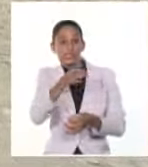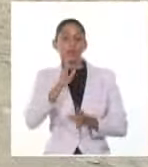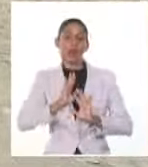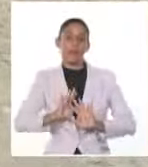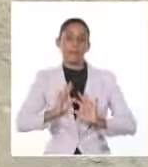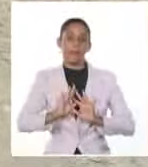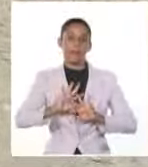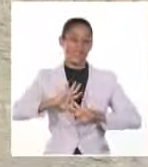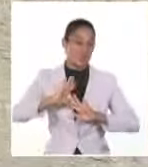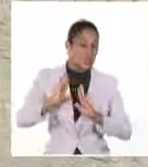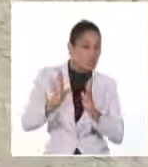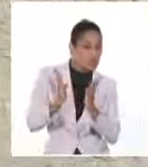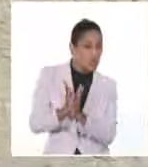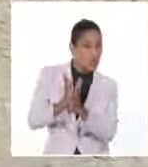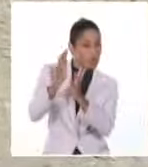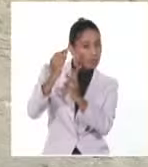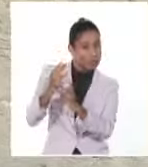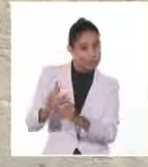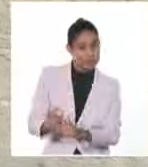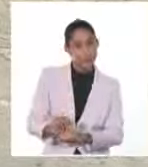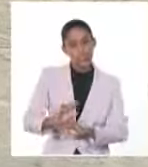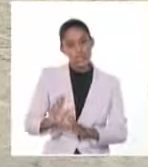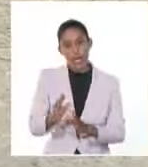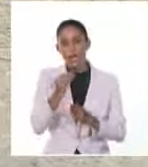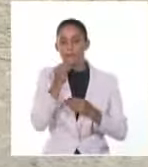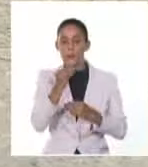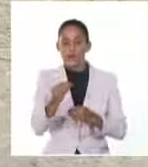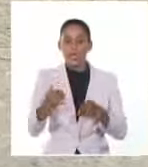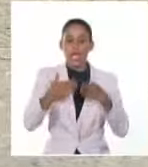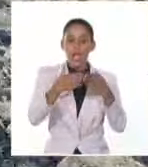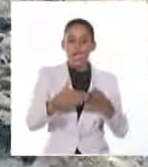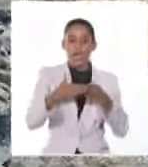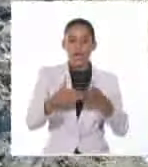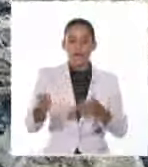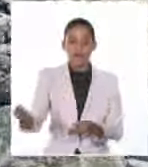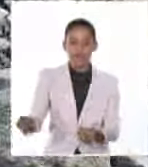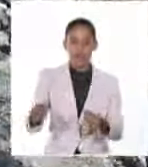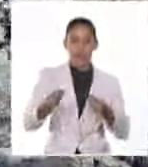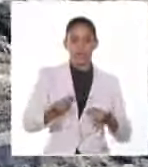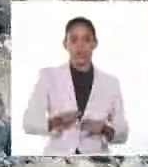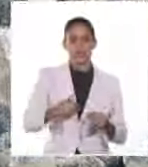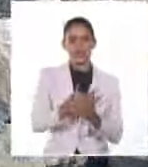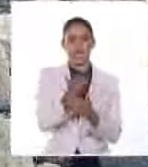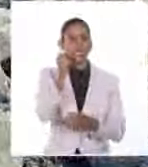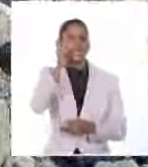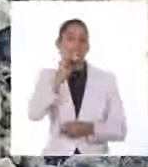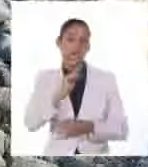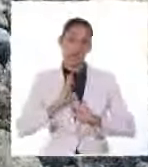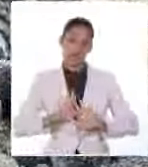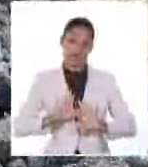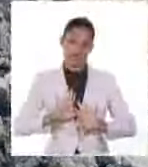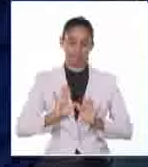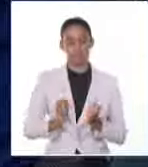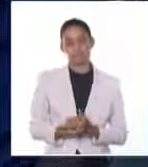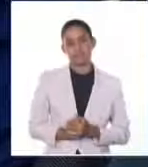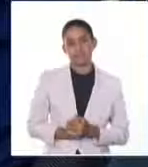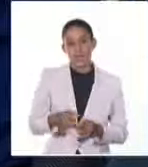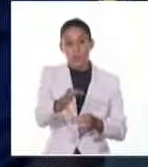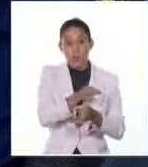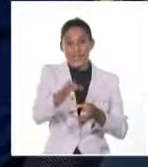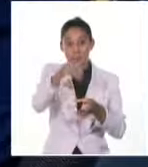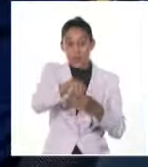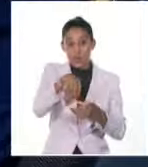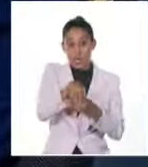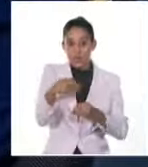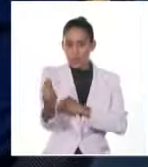pilotes que deben estar hincados, deben estar arribando aquí el sábado, lo debemos tener en el territorio. En esta zona de Corúa, en Mayarí, se emplazarán